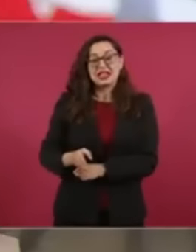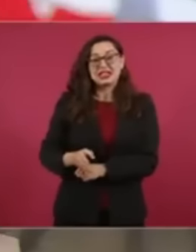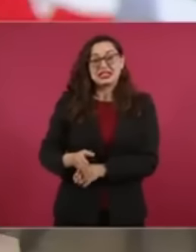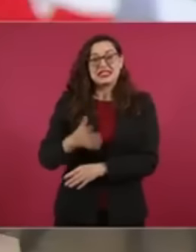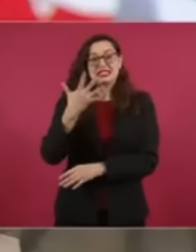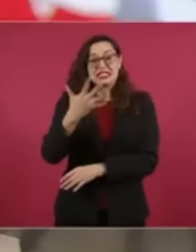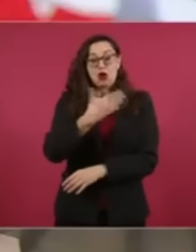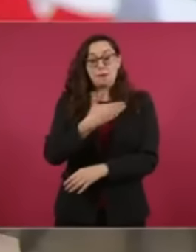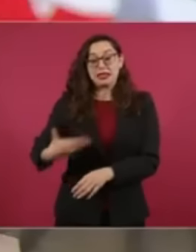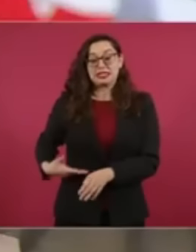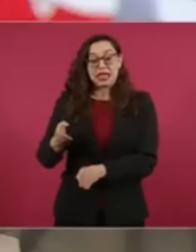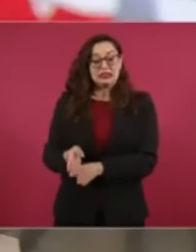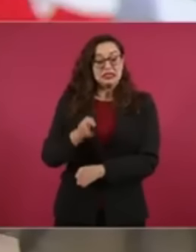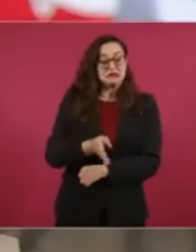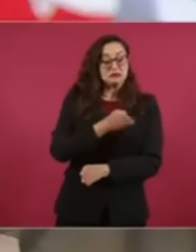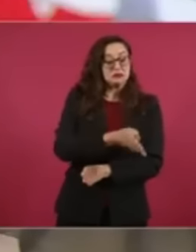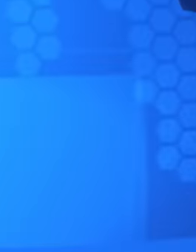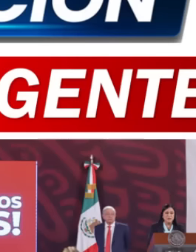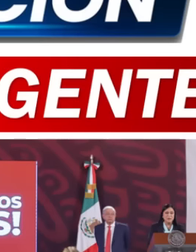5 sexenios anteriores.